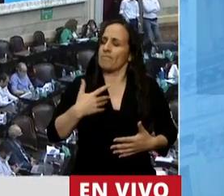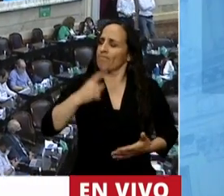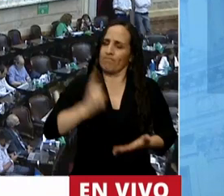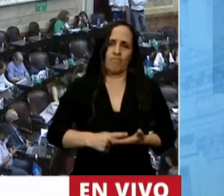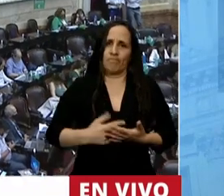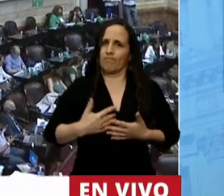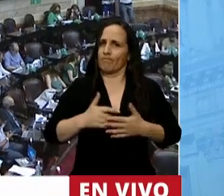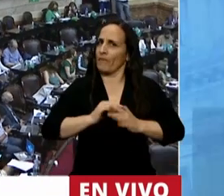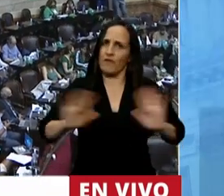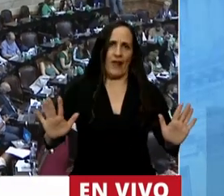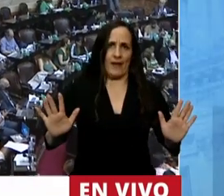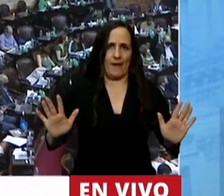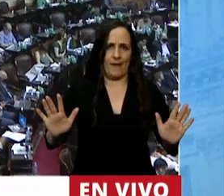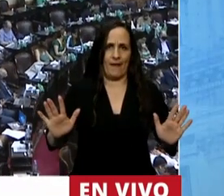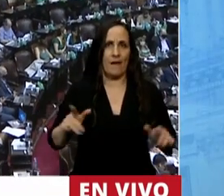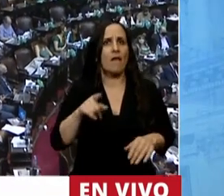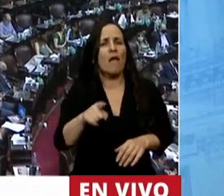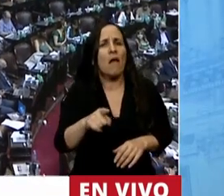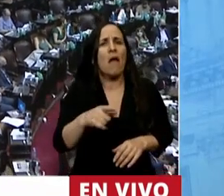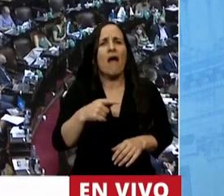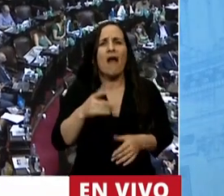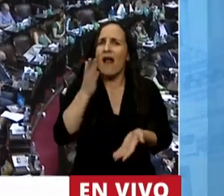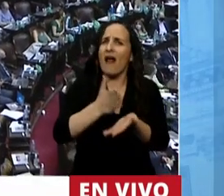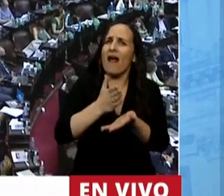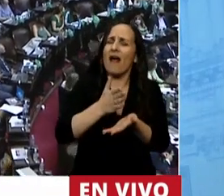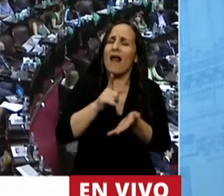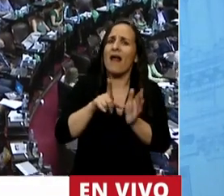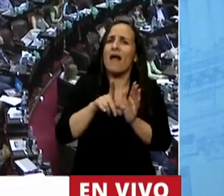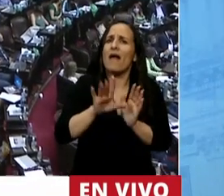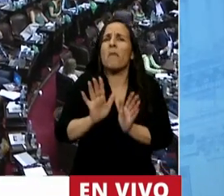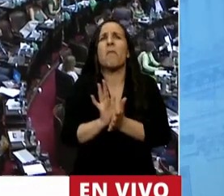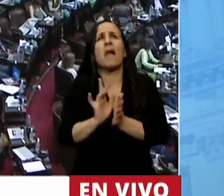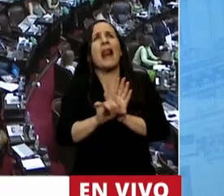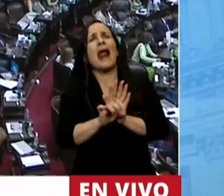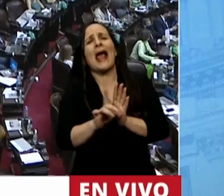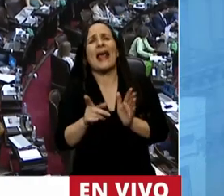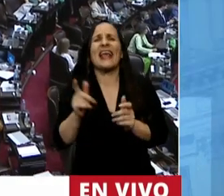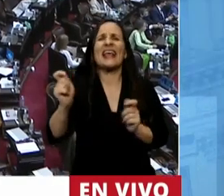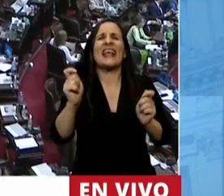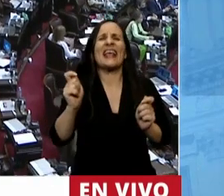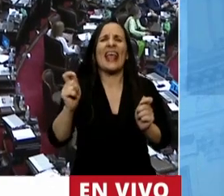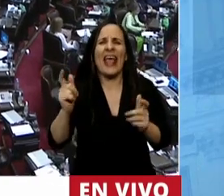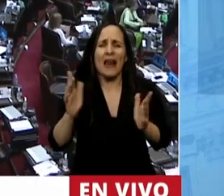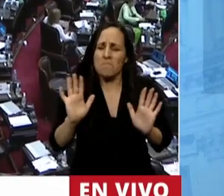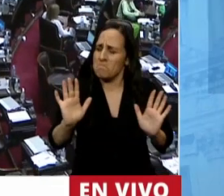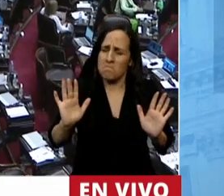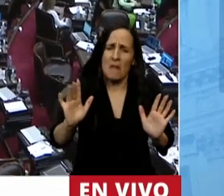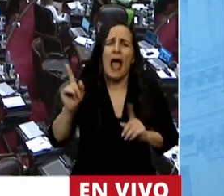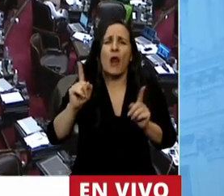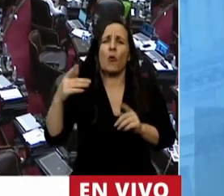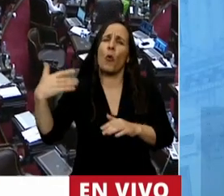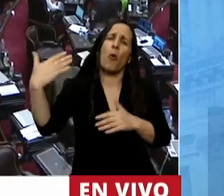Esta no es una ley con nombre y apellido, ni un nuevo derecho de un sector político, como se pretende desde algunos